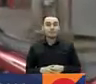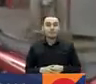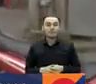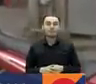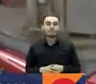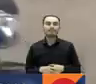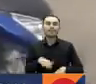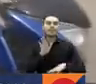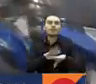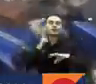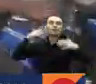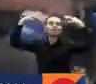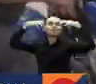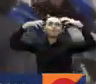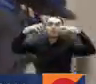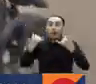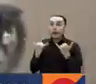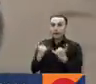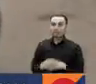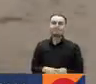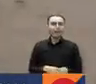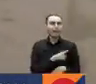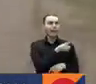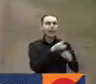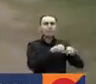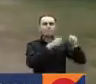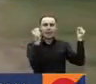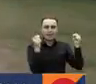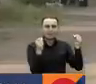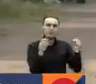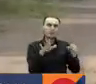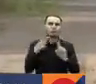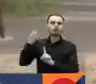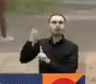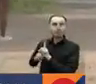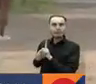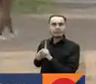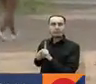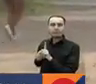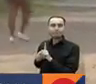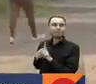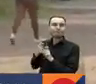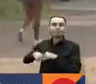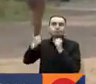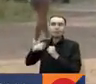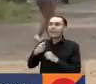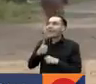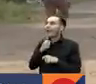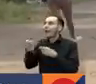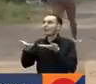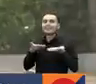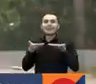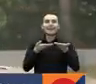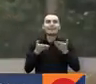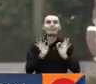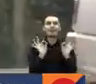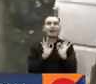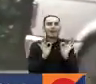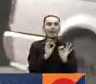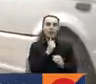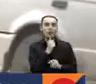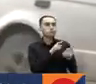Debido a la temporada de lluvias, el acueducto rural resultó afectado desde hace un mes. La situación tiene sin el servicio a los 17.000 usuarios